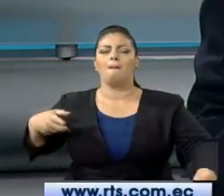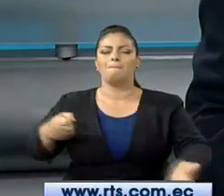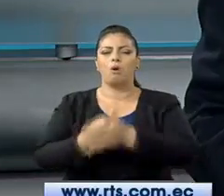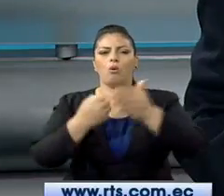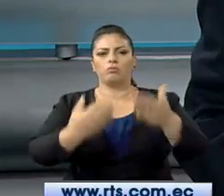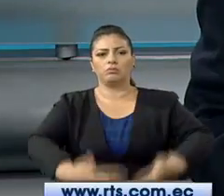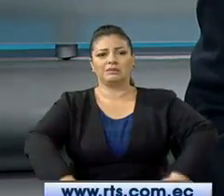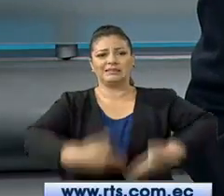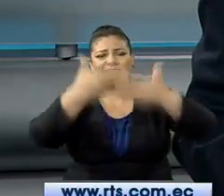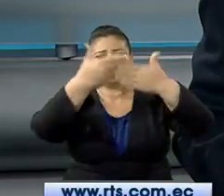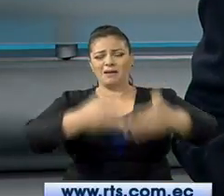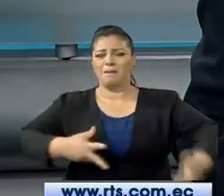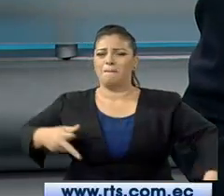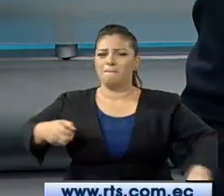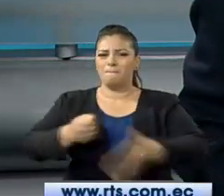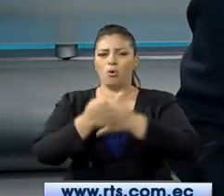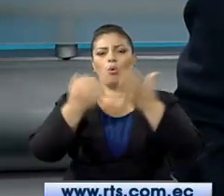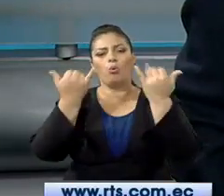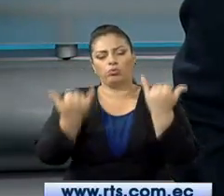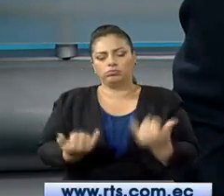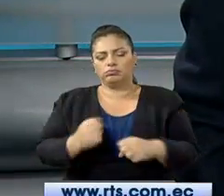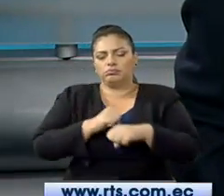se registró esta madrugada.